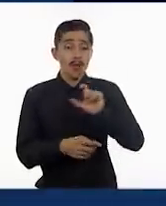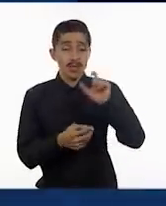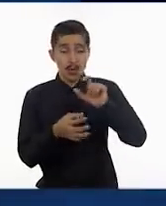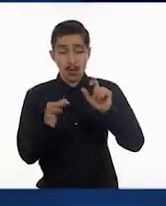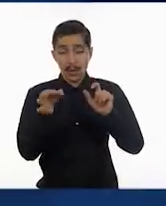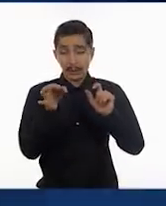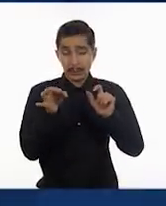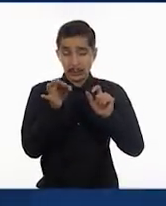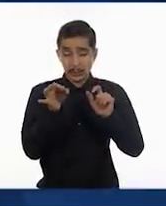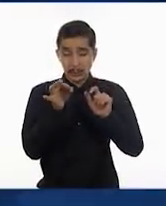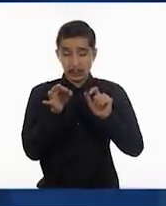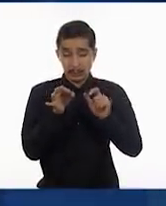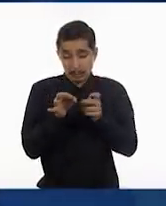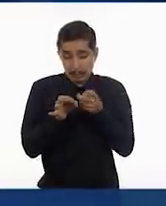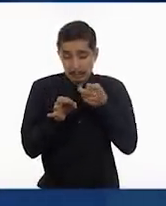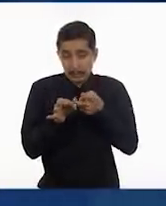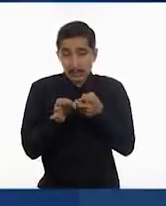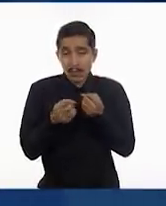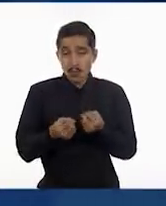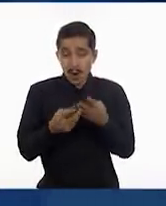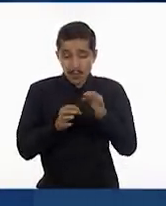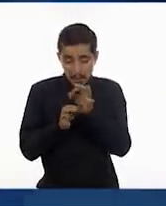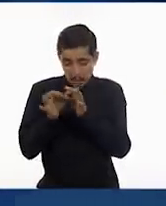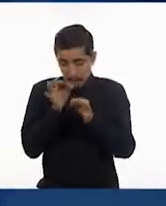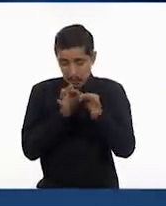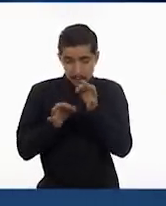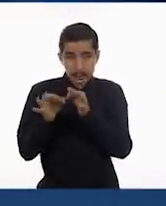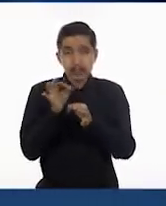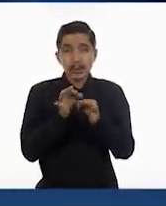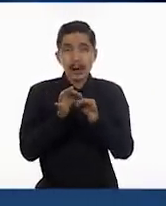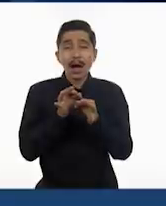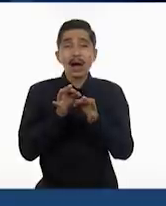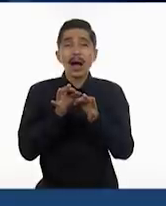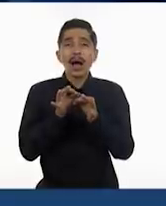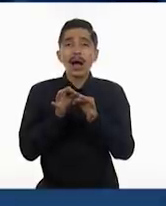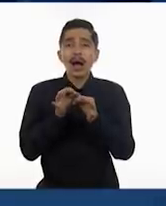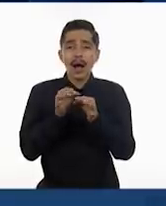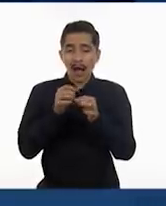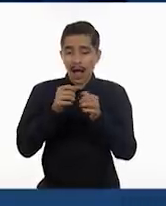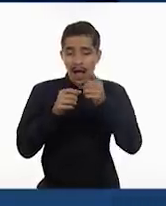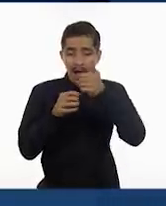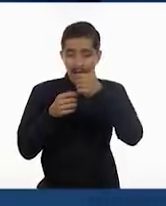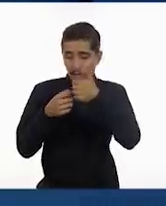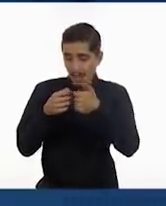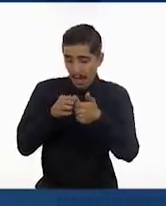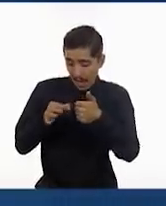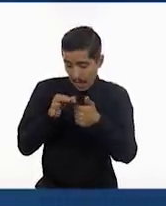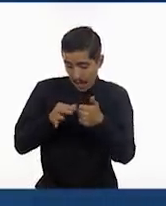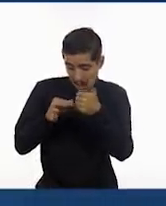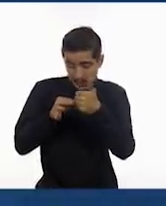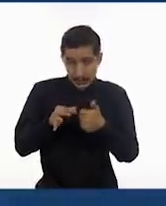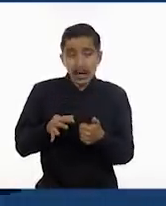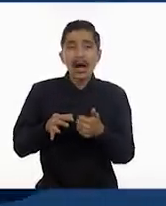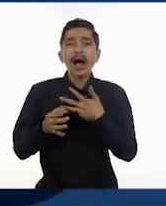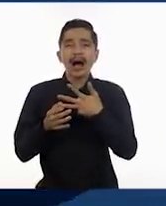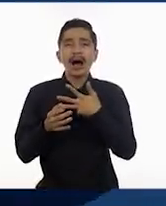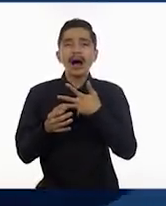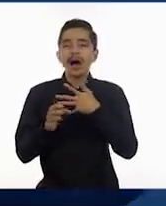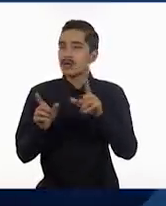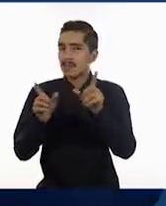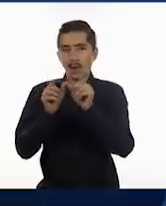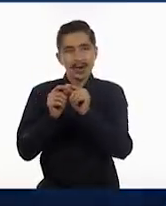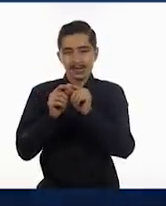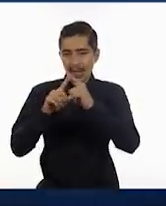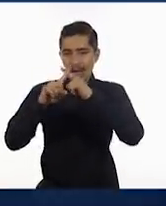y dividirse el número de cromosomas, cada óvulo tiene solamente cromosomas X. Sí.